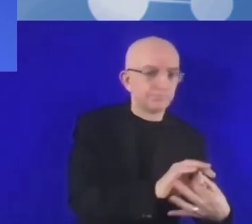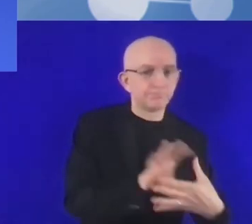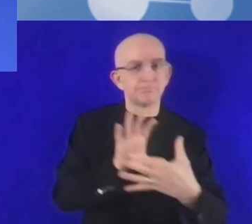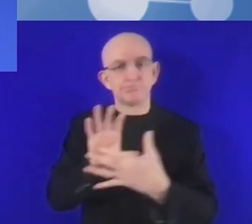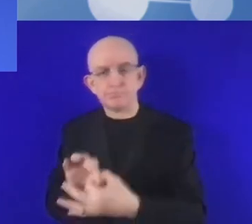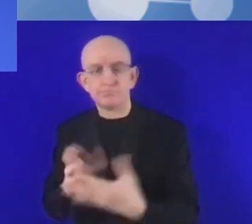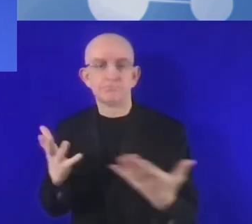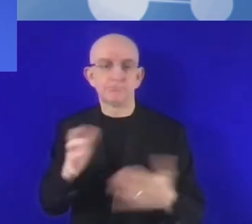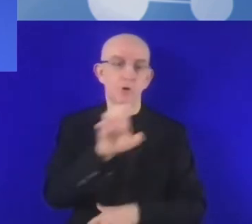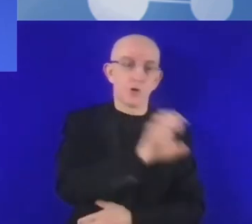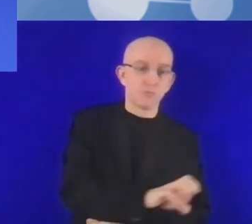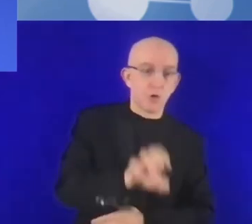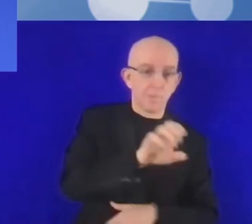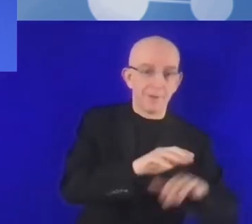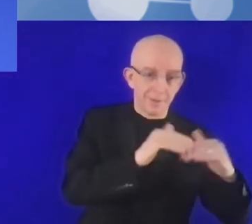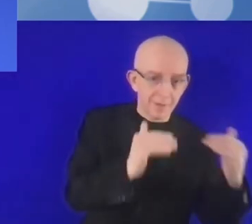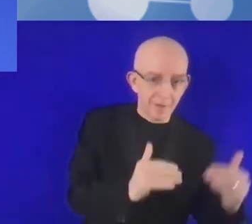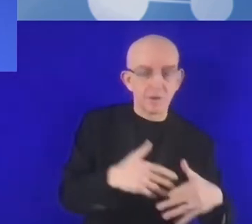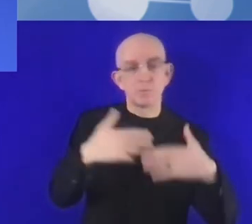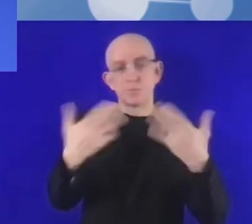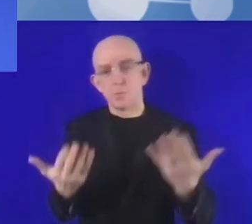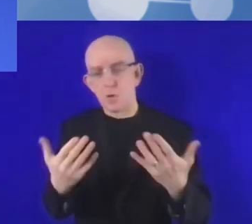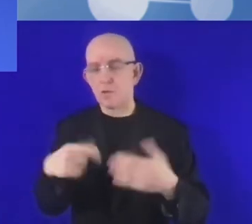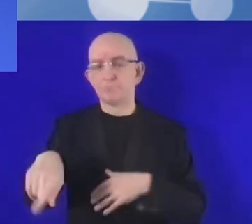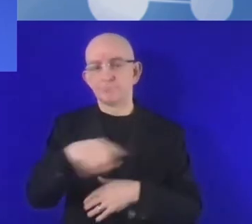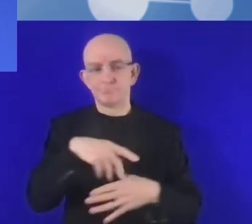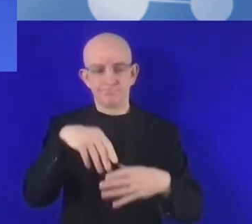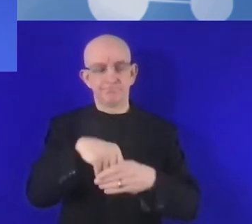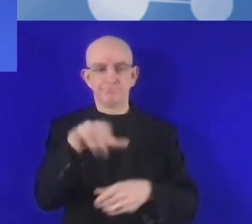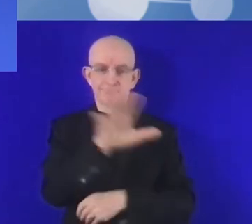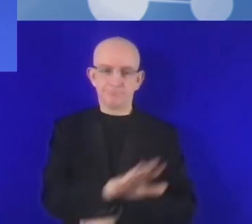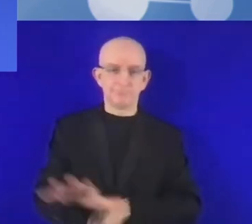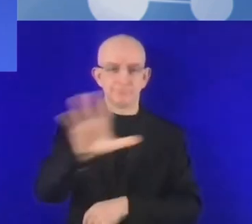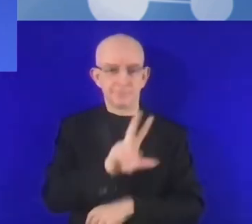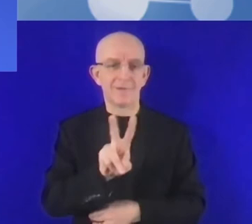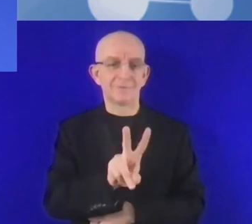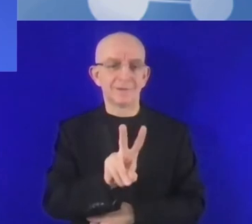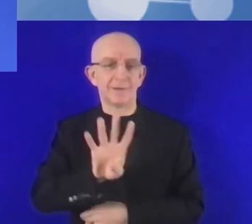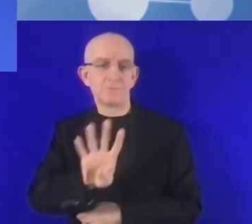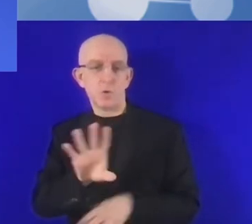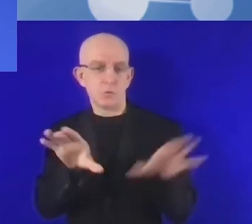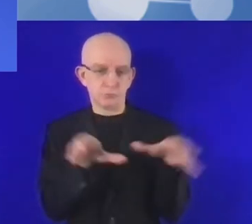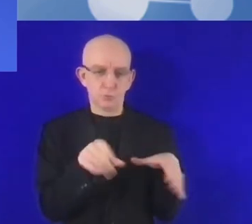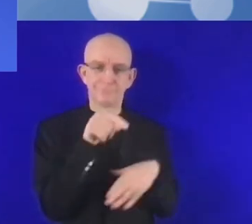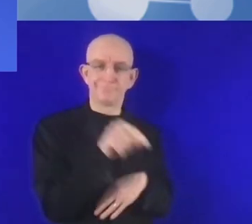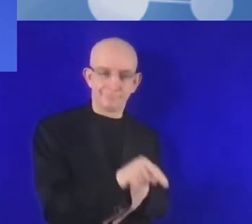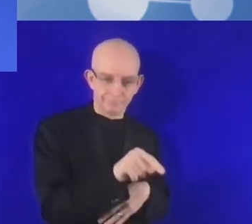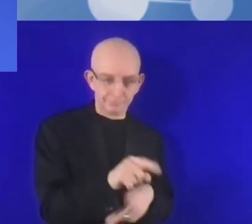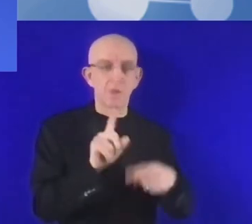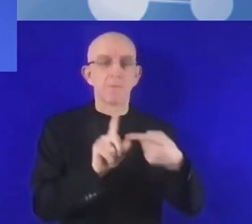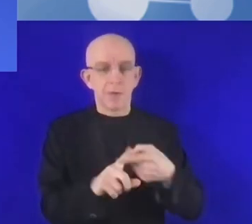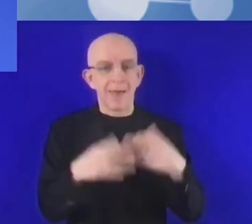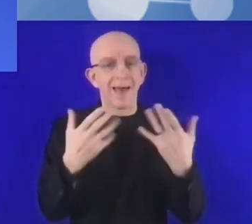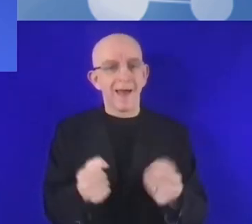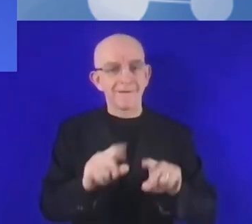europeos y formatos internacionales, así que la cooperación internacional. Otra novedad que observamos durante